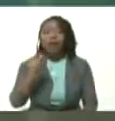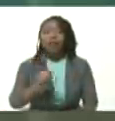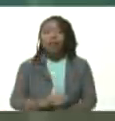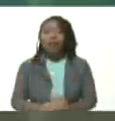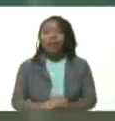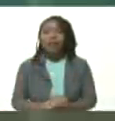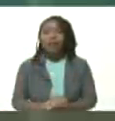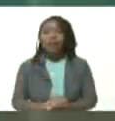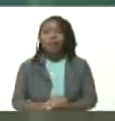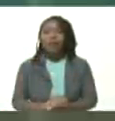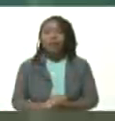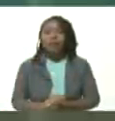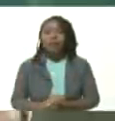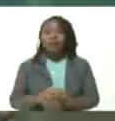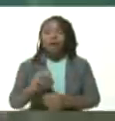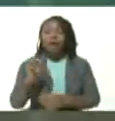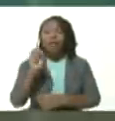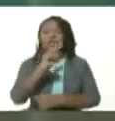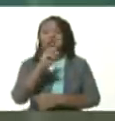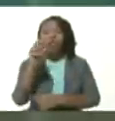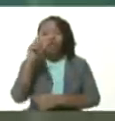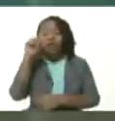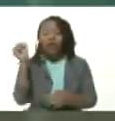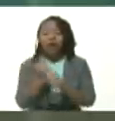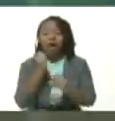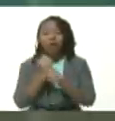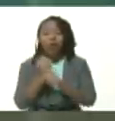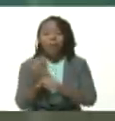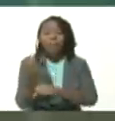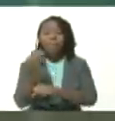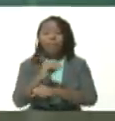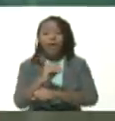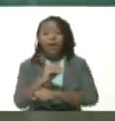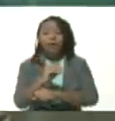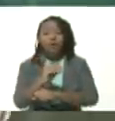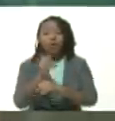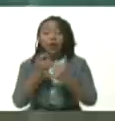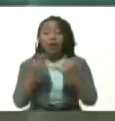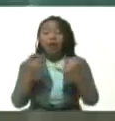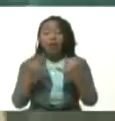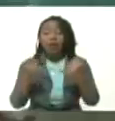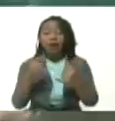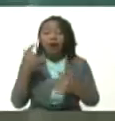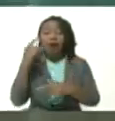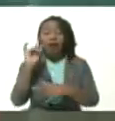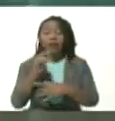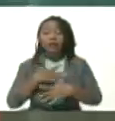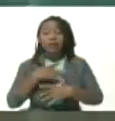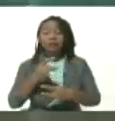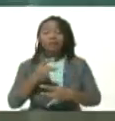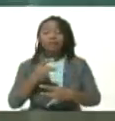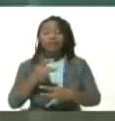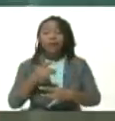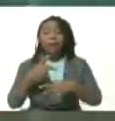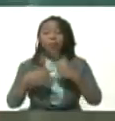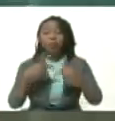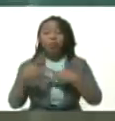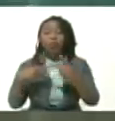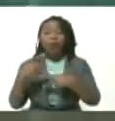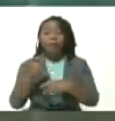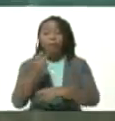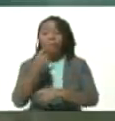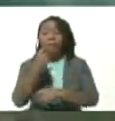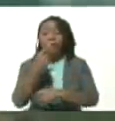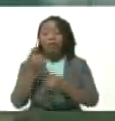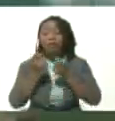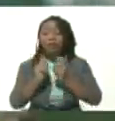tiene más de 200 trabajadores y adicionalmente genera una línea que actualmente nos interesa mucho de producción de medicamentos para el